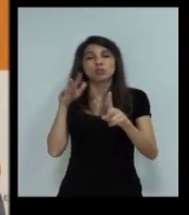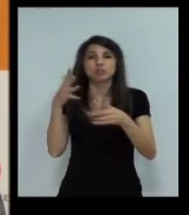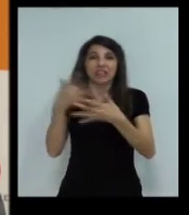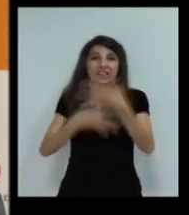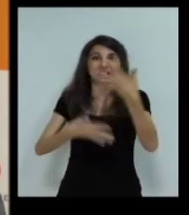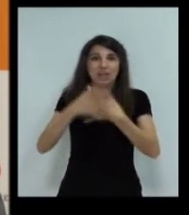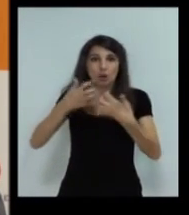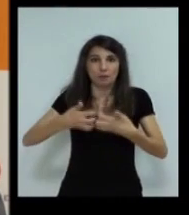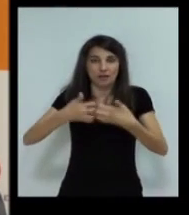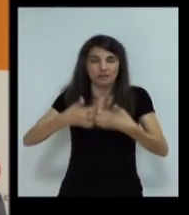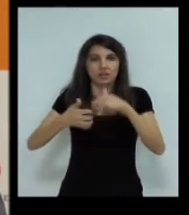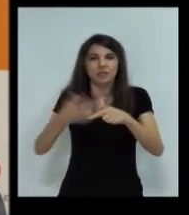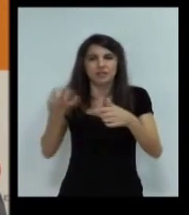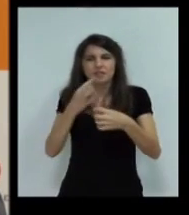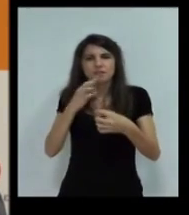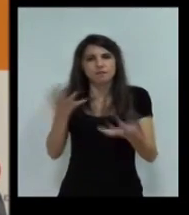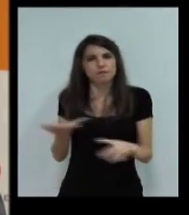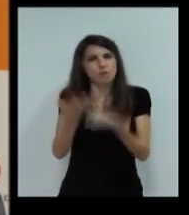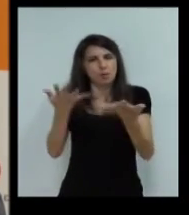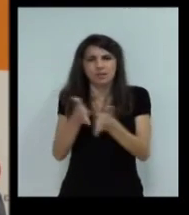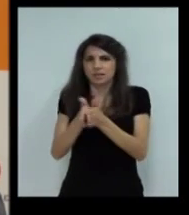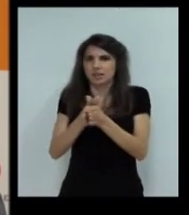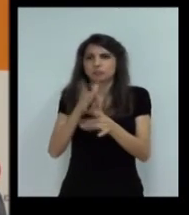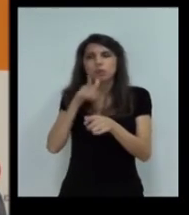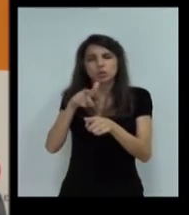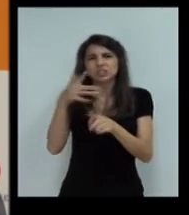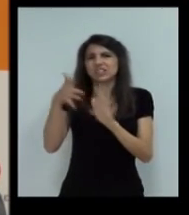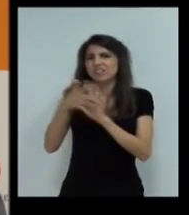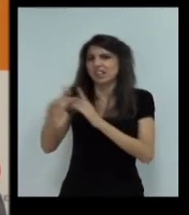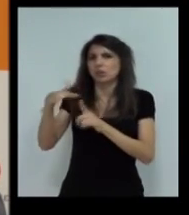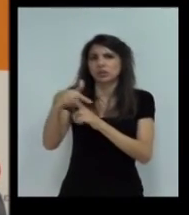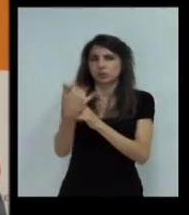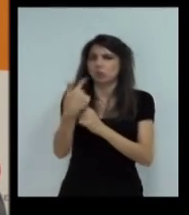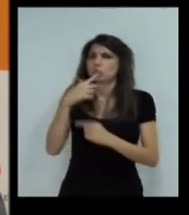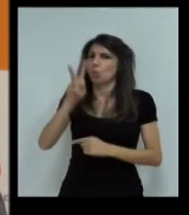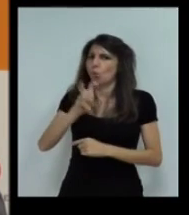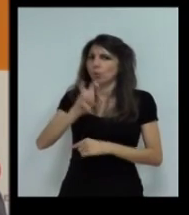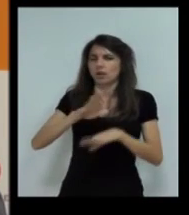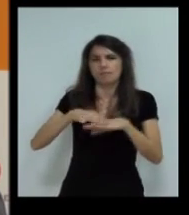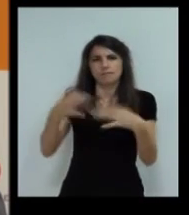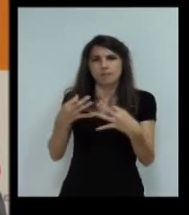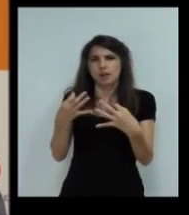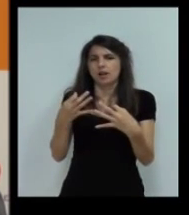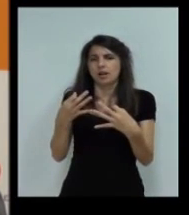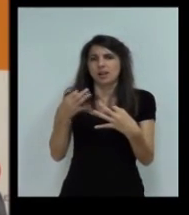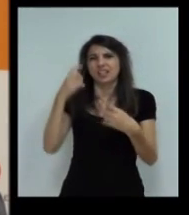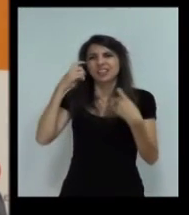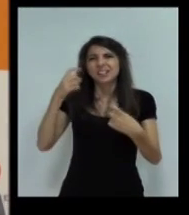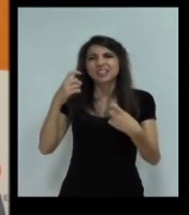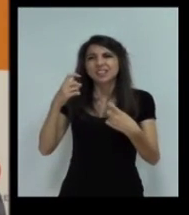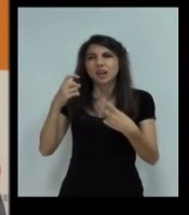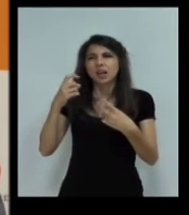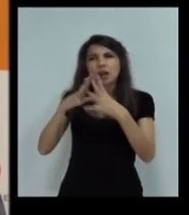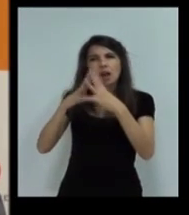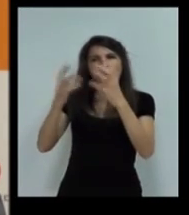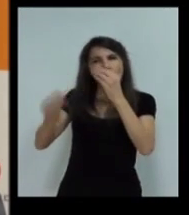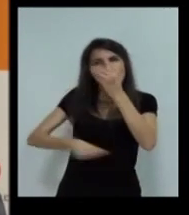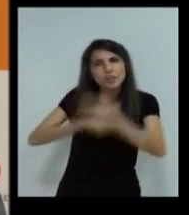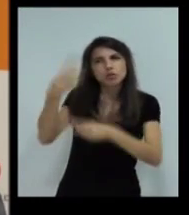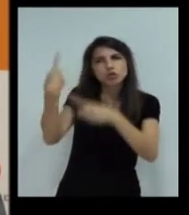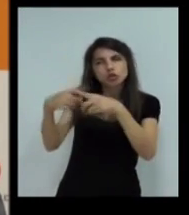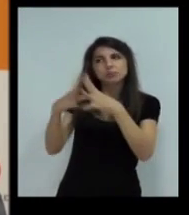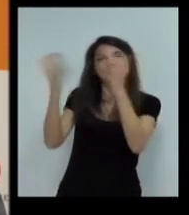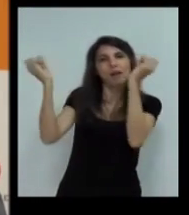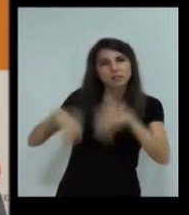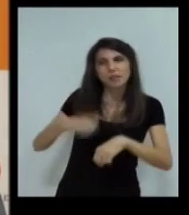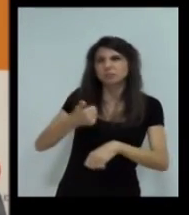pues deberían fomentarse porque son escenarios muy útiles para poder promover actuaciones pactadas más que obligadas, ¿no? Y